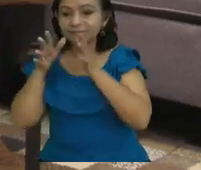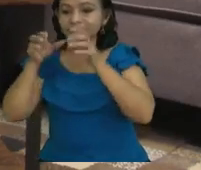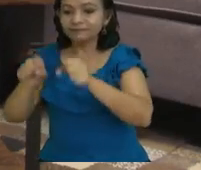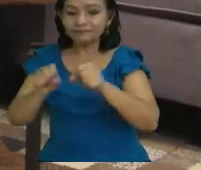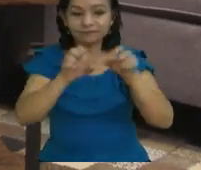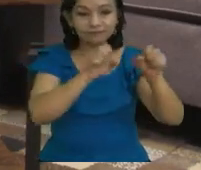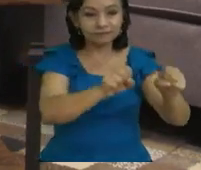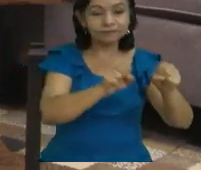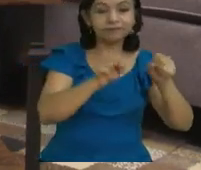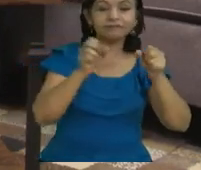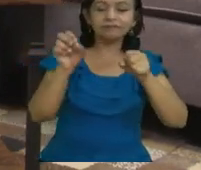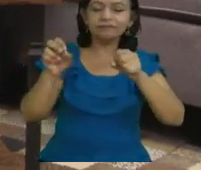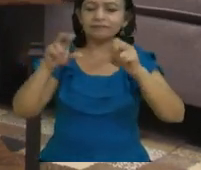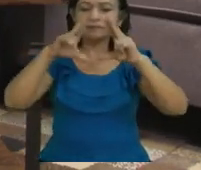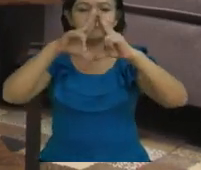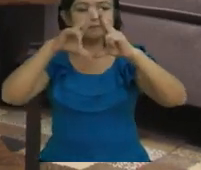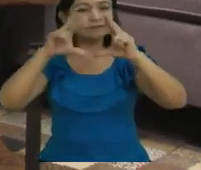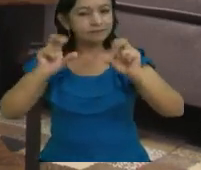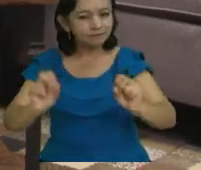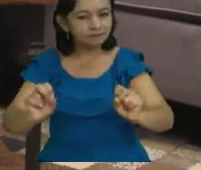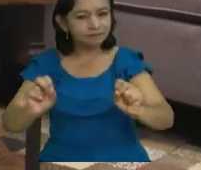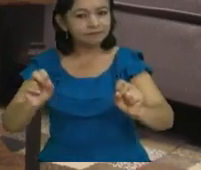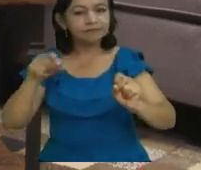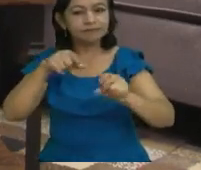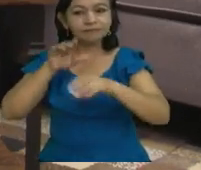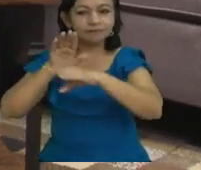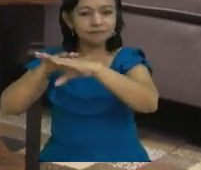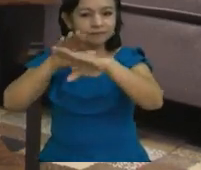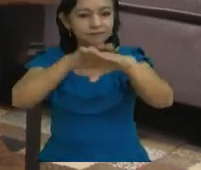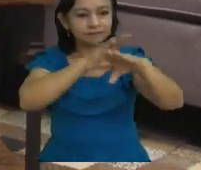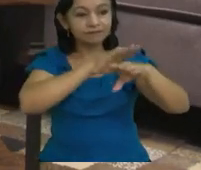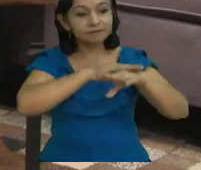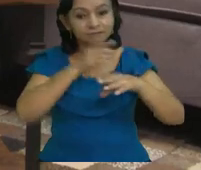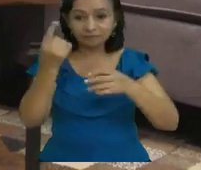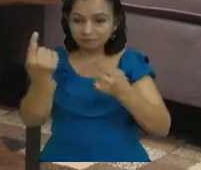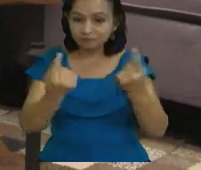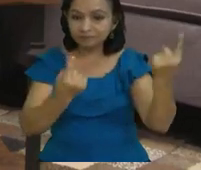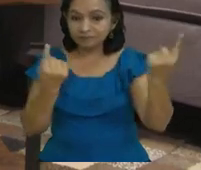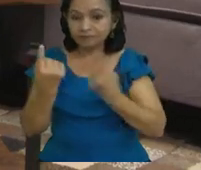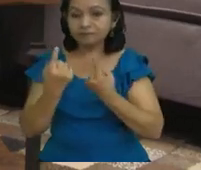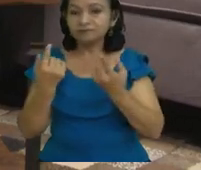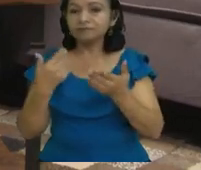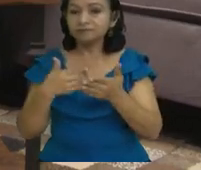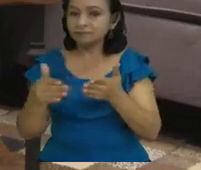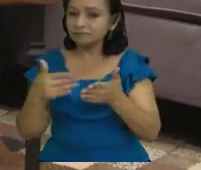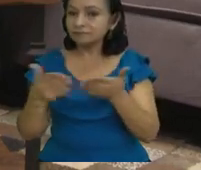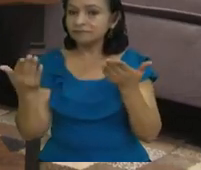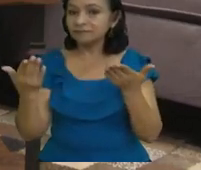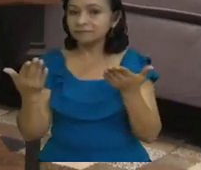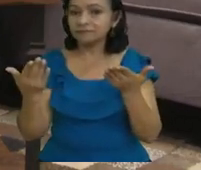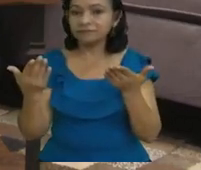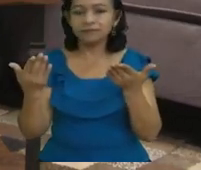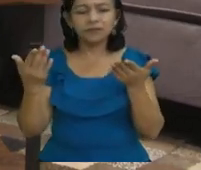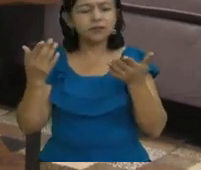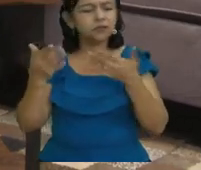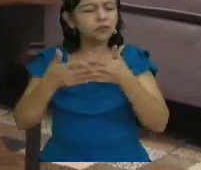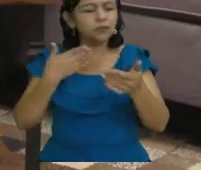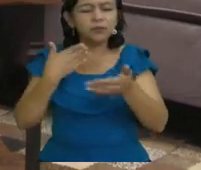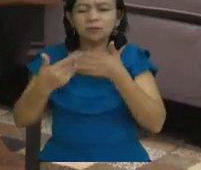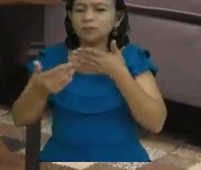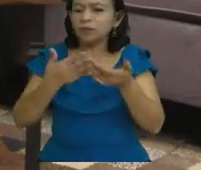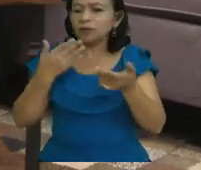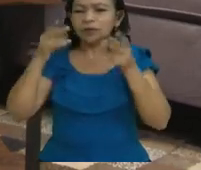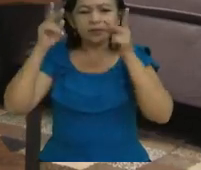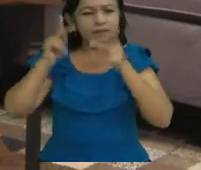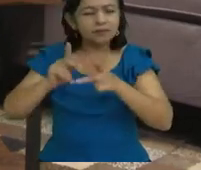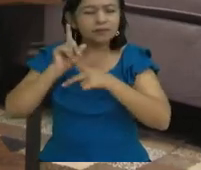que tenemos disponibles a nivel nacional y ahí estamos ubicándolos para que hay acceso en último, hasta el último nivel, hasta el